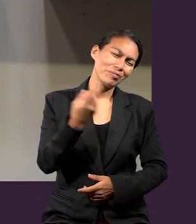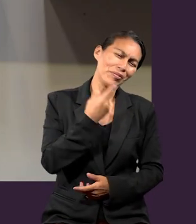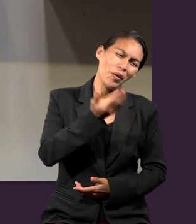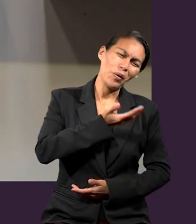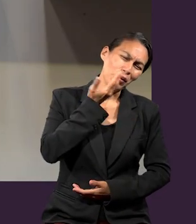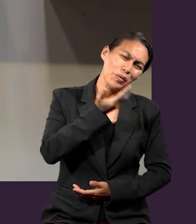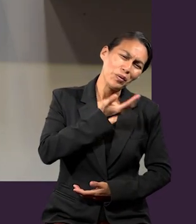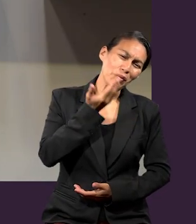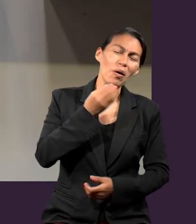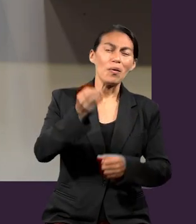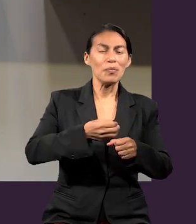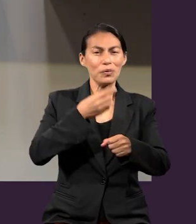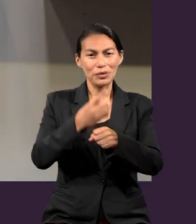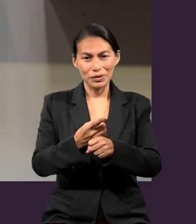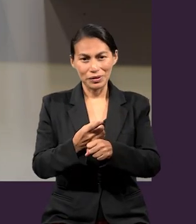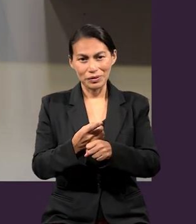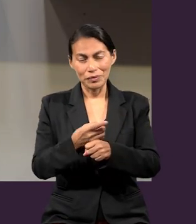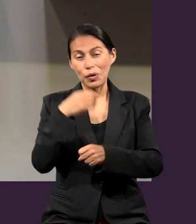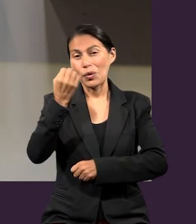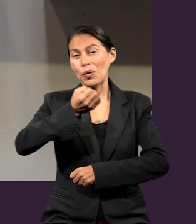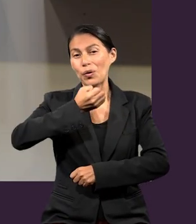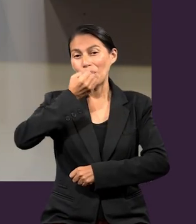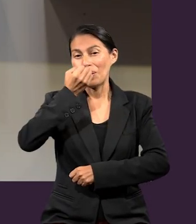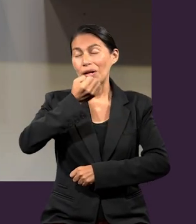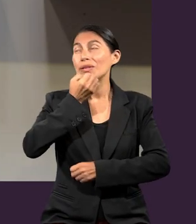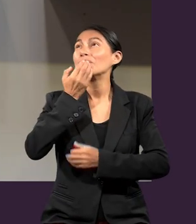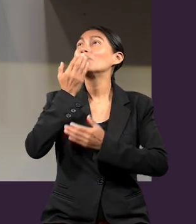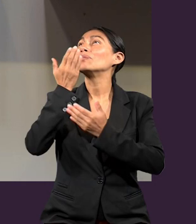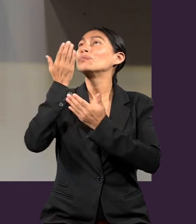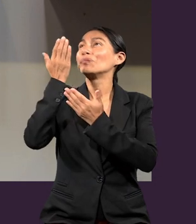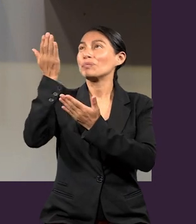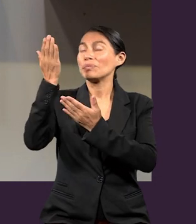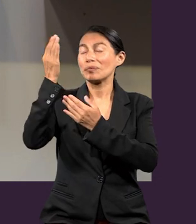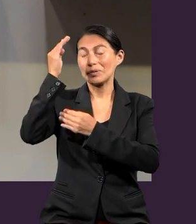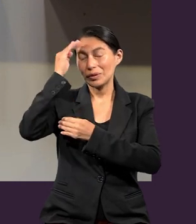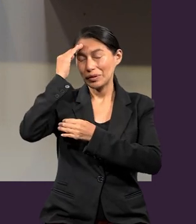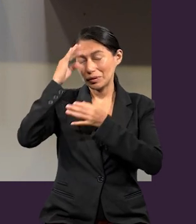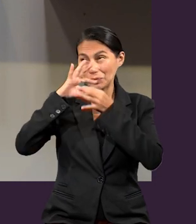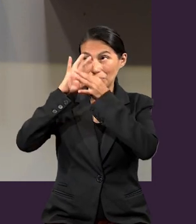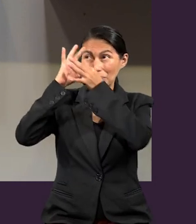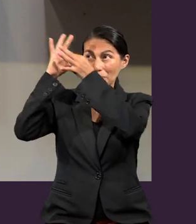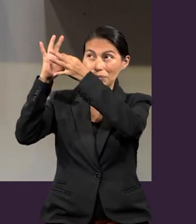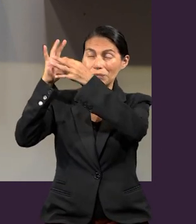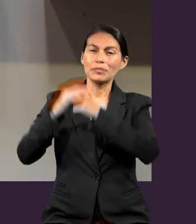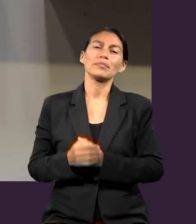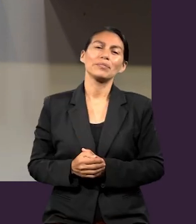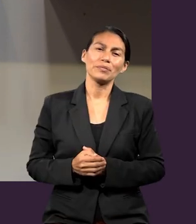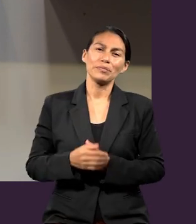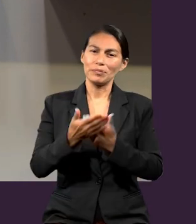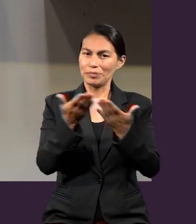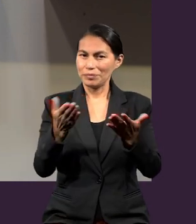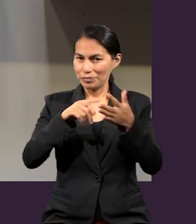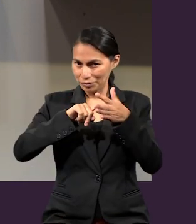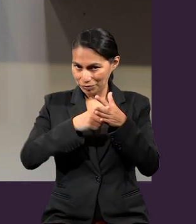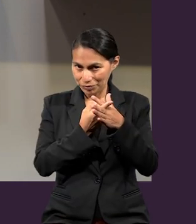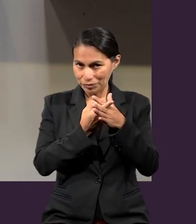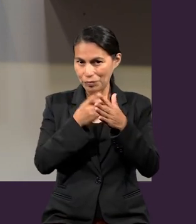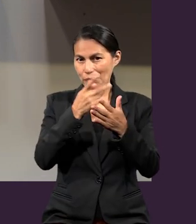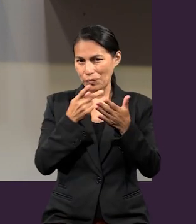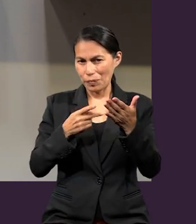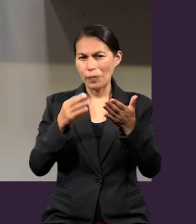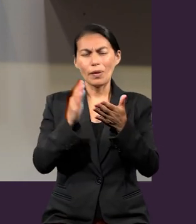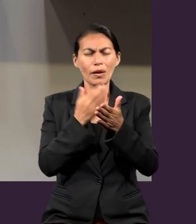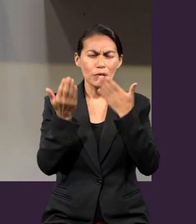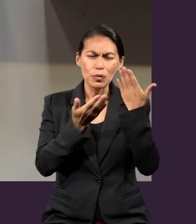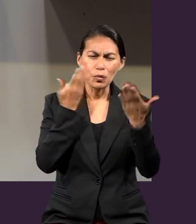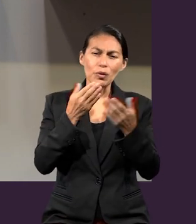Pues, como es costumbre, tenemos la oportunidad de elevar nuestros pensamientos al cielo, haciendo una oración para dar